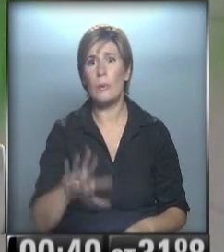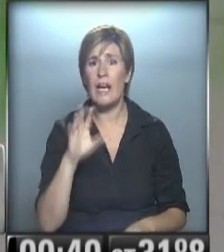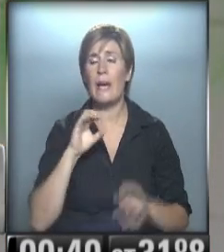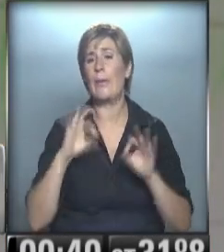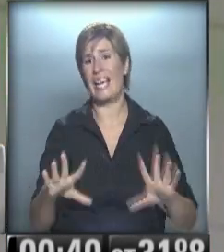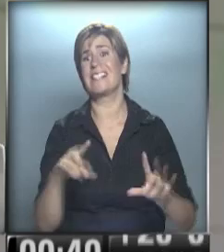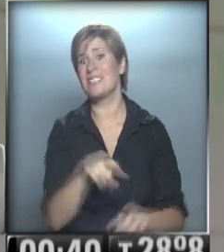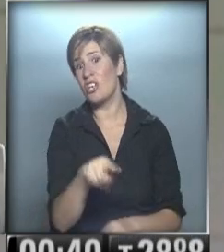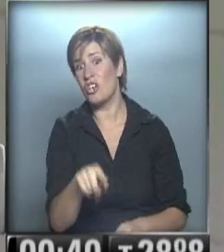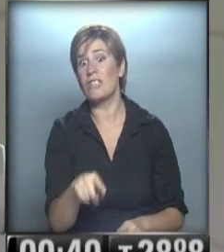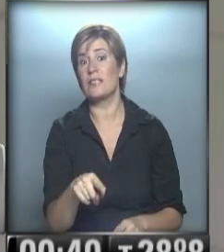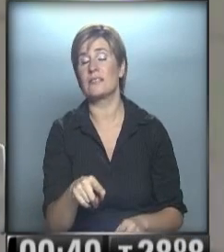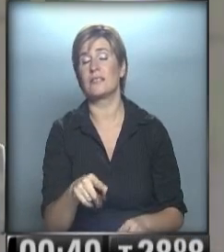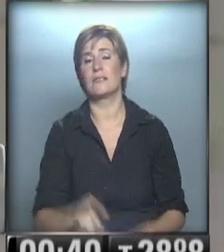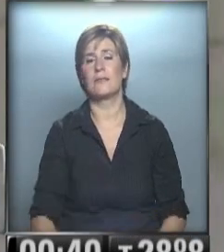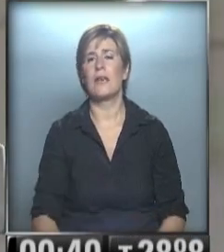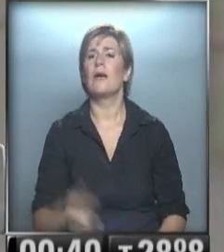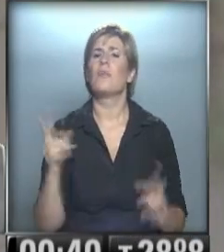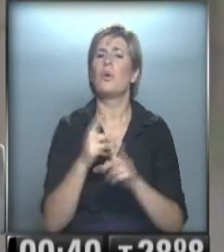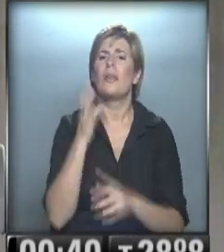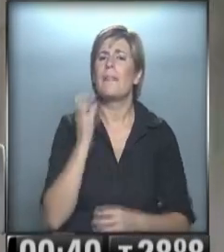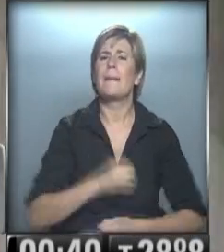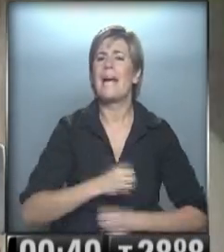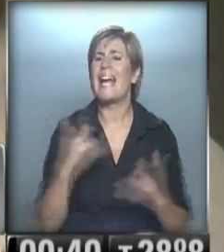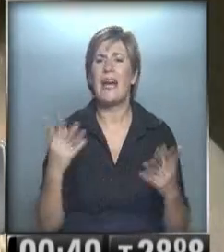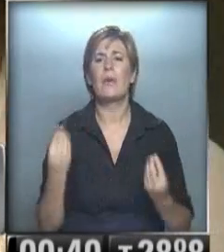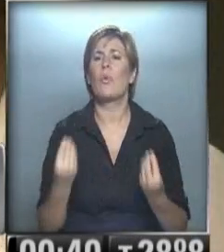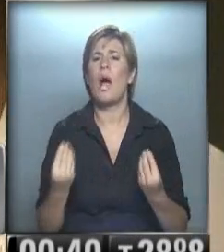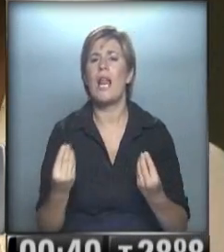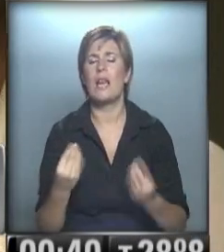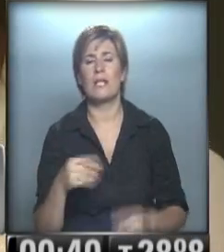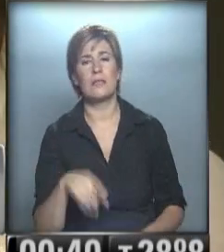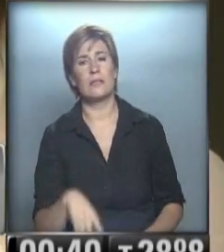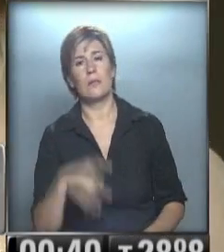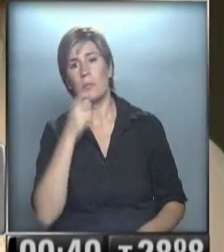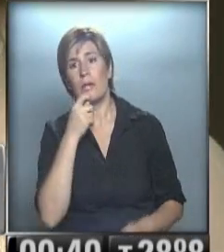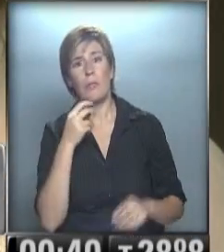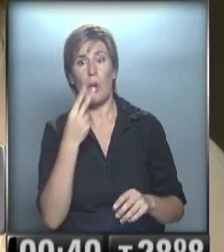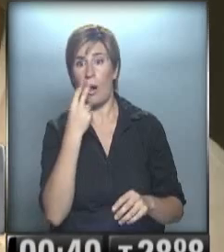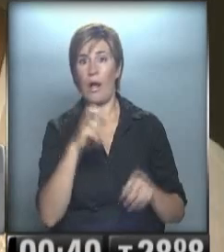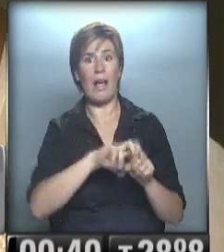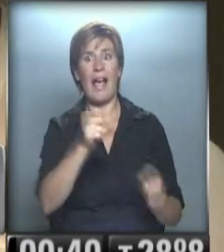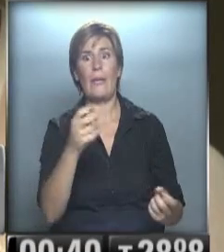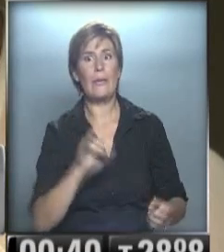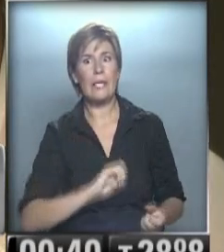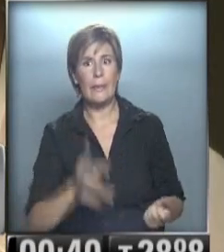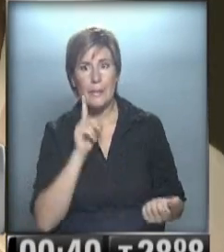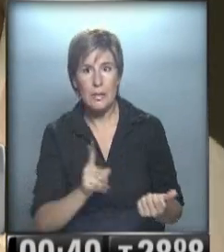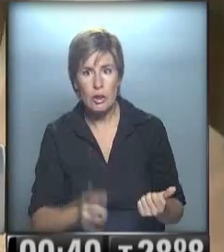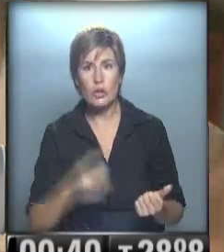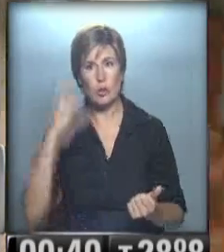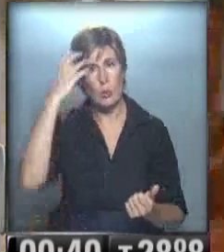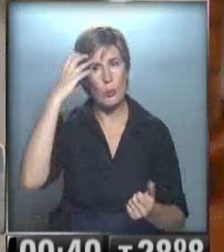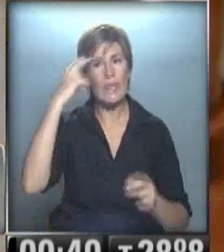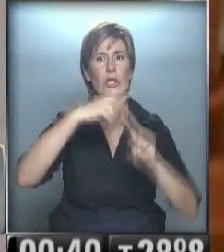cuáles son los problemas más habituales o las deficiencias que ustedes han podido ver? Bueno, desde cables expuestos, sanitarios